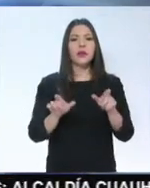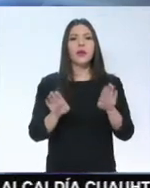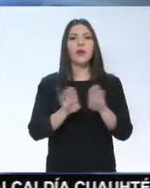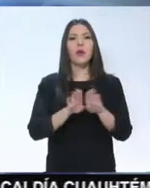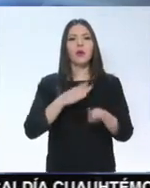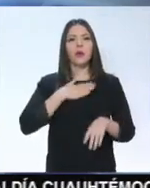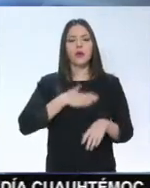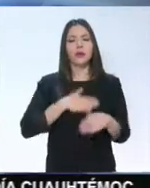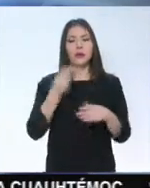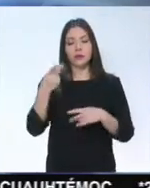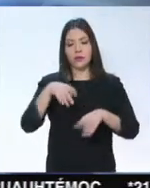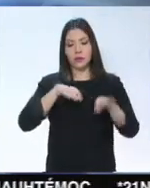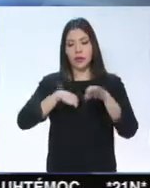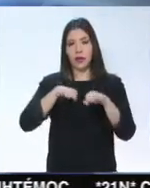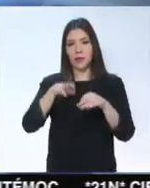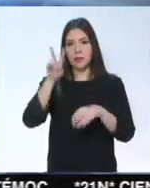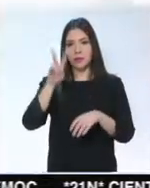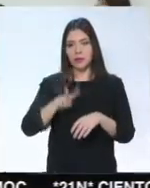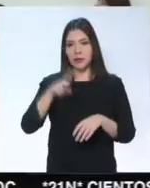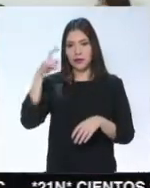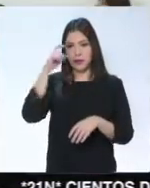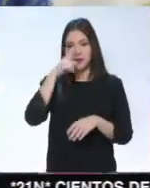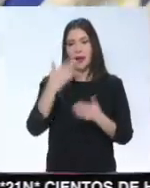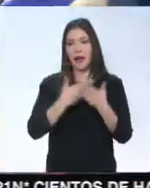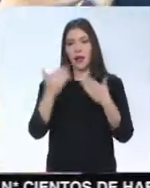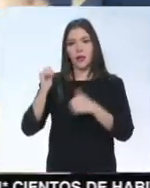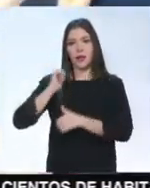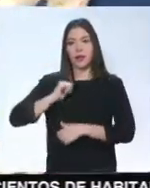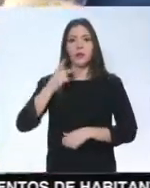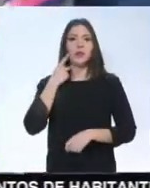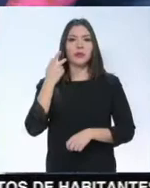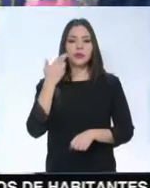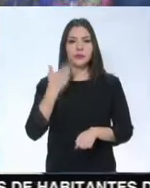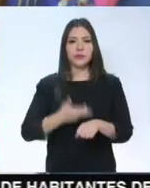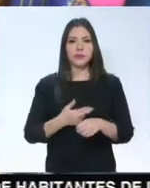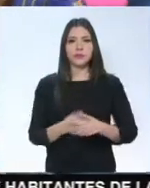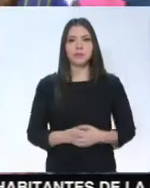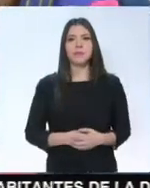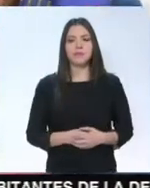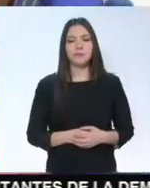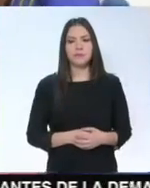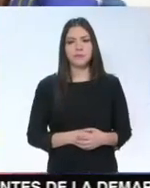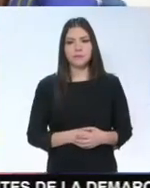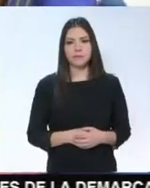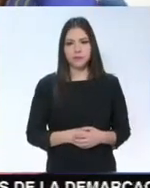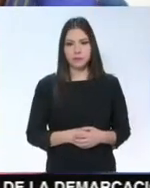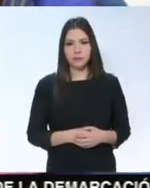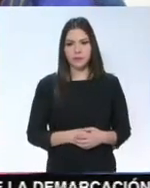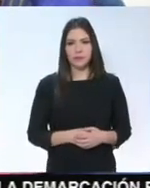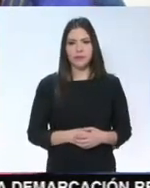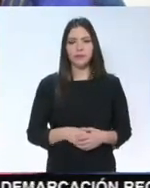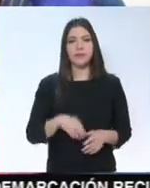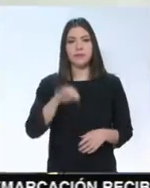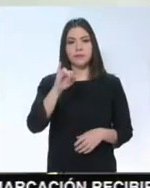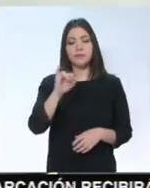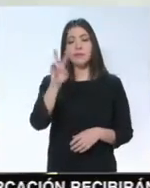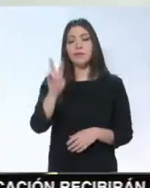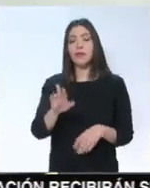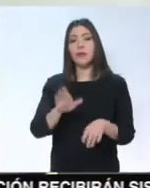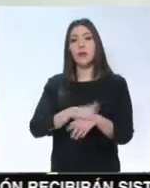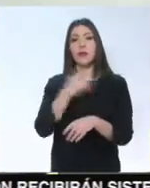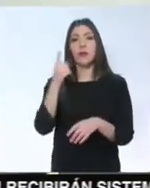gran tarea que tiene la procuradora. Sin duda alguna, y sobre todo porque también a lo largo de la campaña